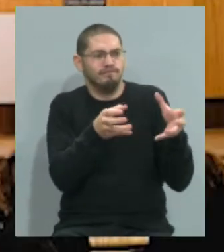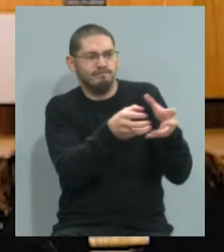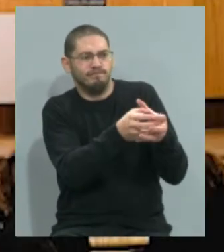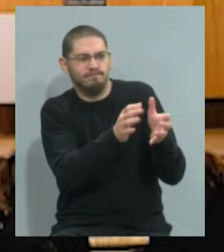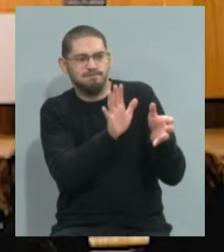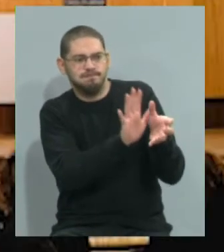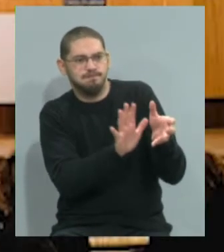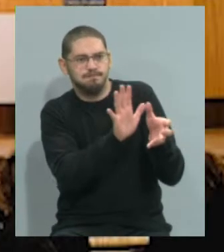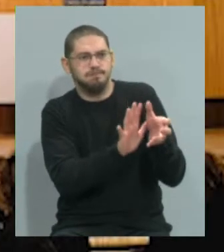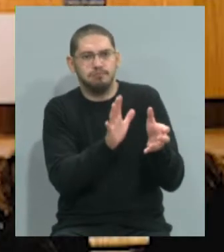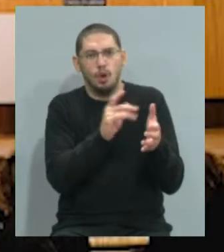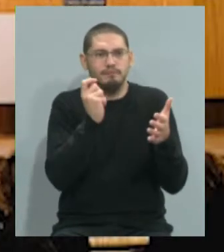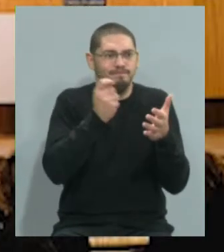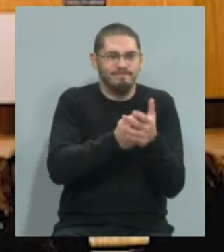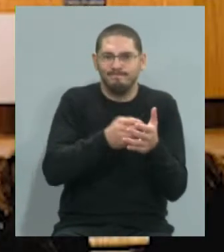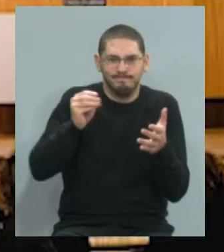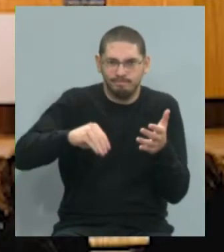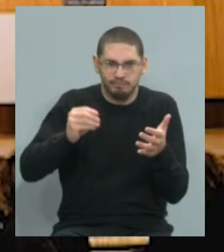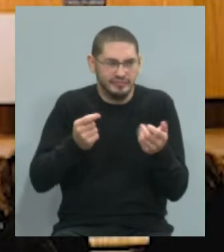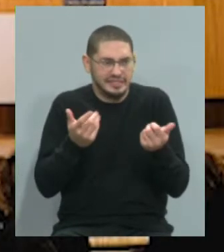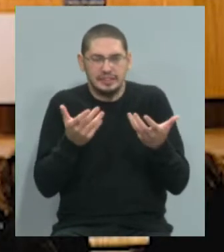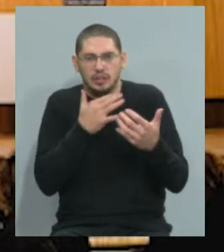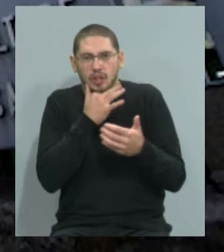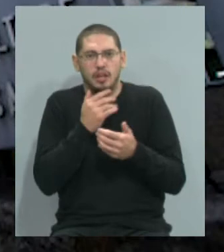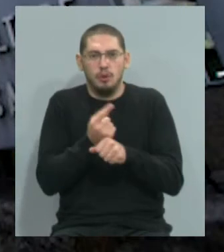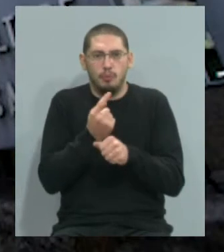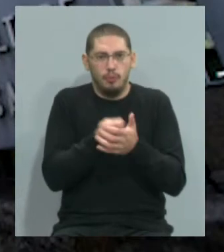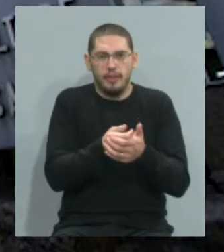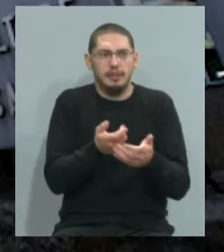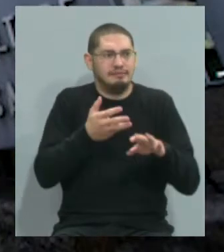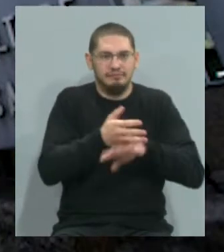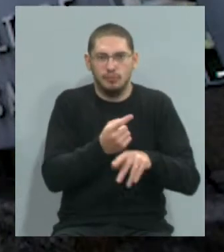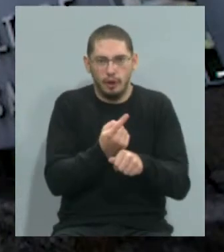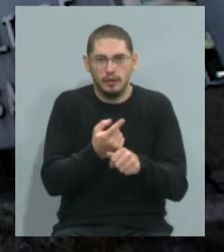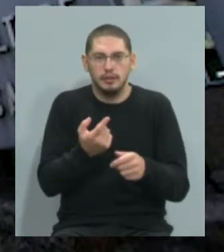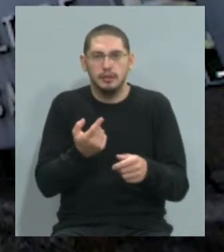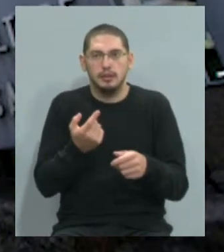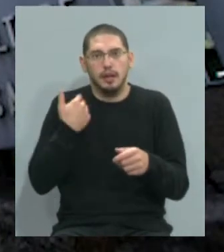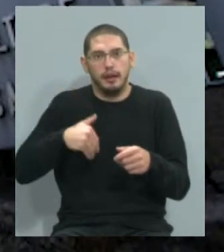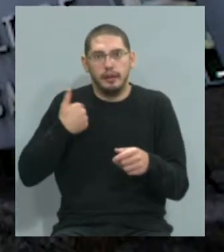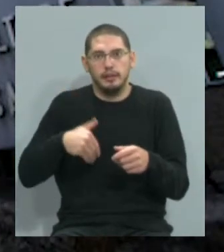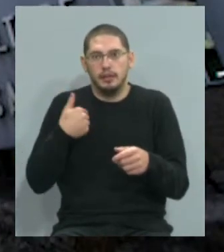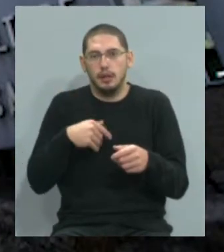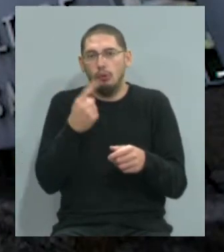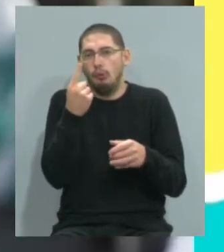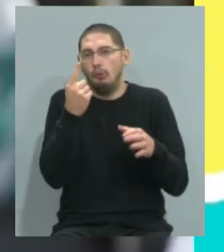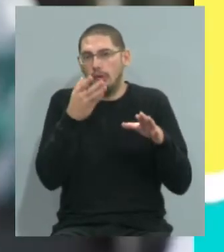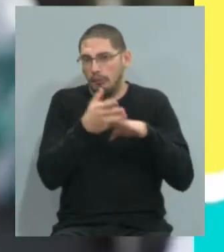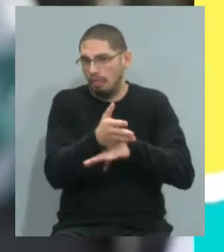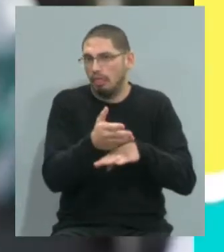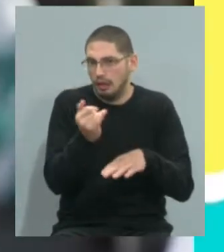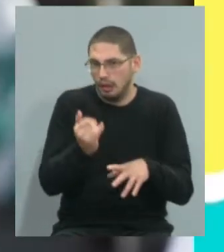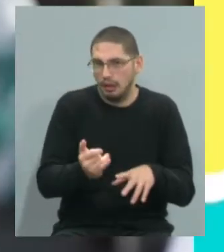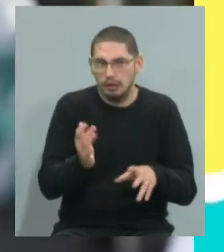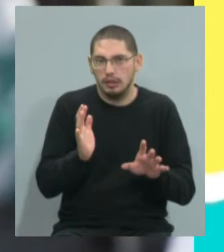por el pago de estos millonarios convenios pueden acceder. Por ejemplo, Argentina solo tiene un acceso a lo